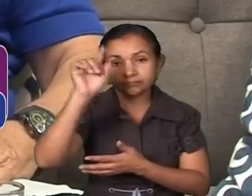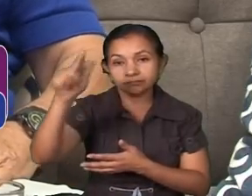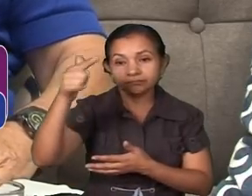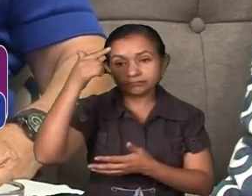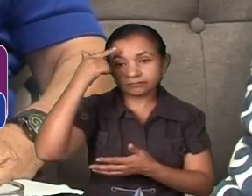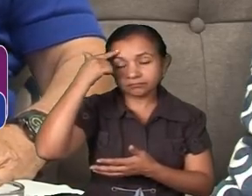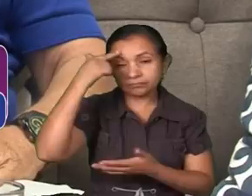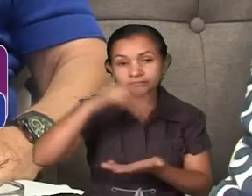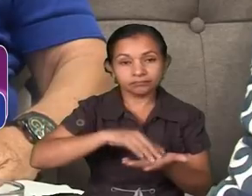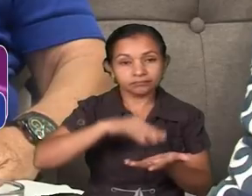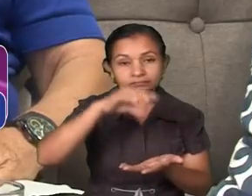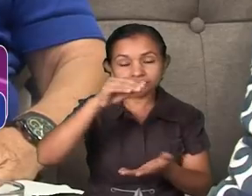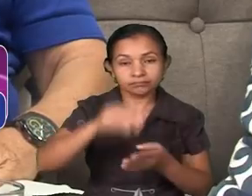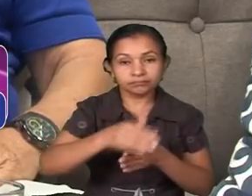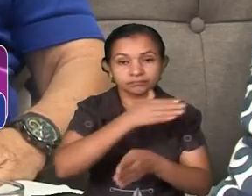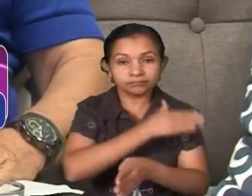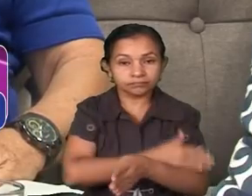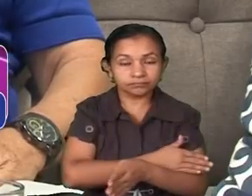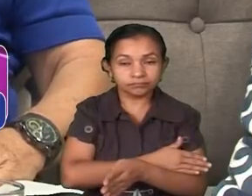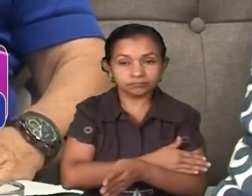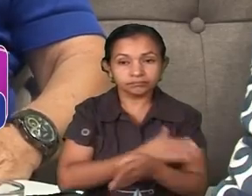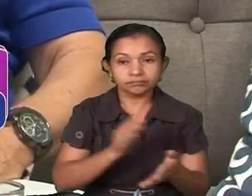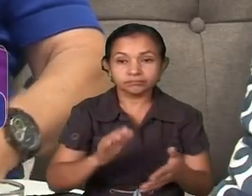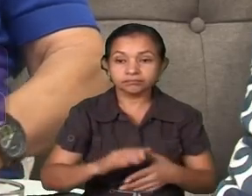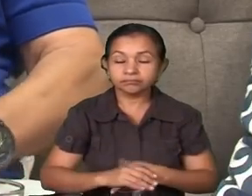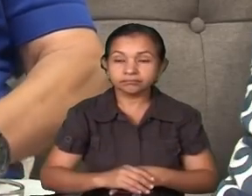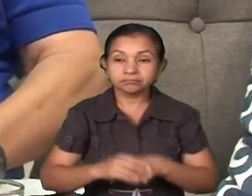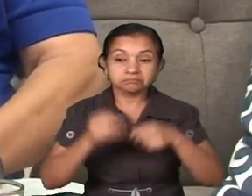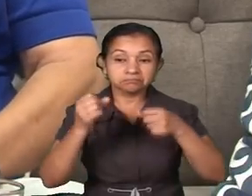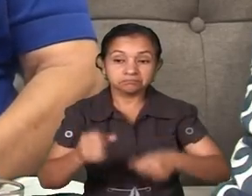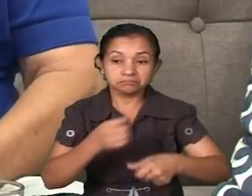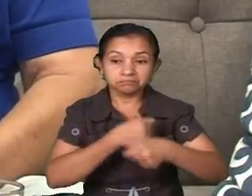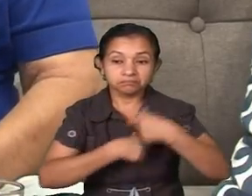anterior a este y de un muchacho como este,